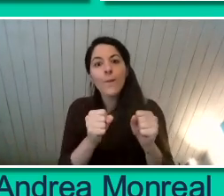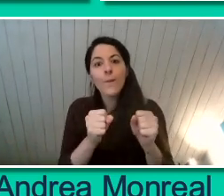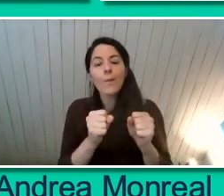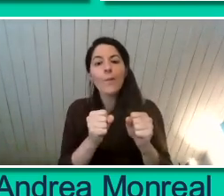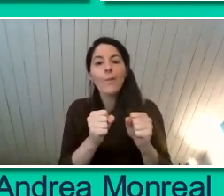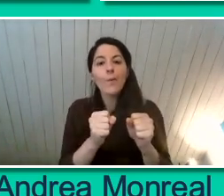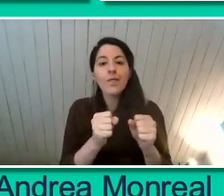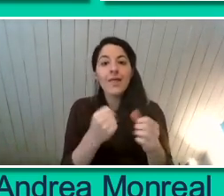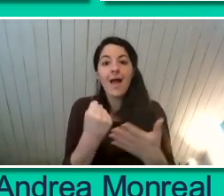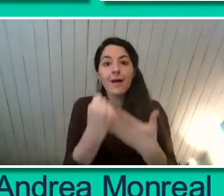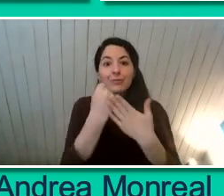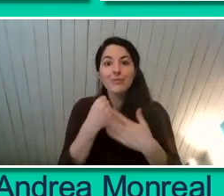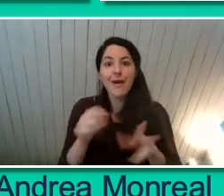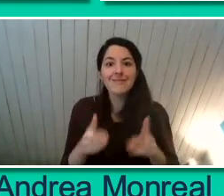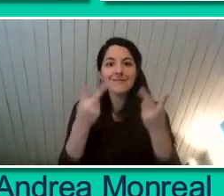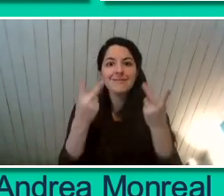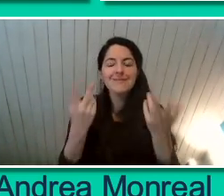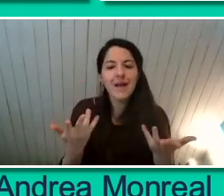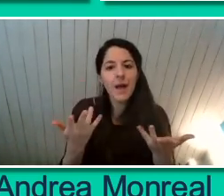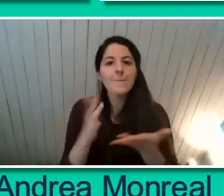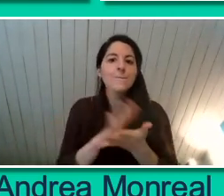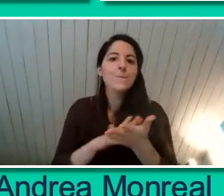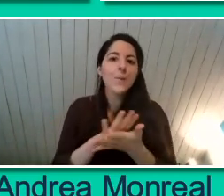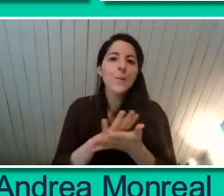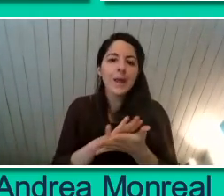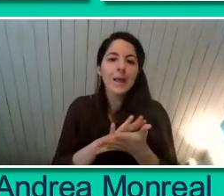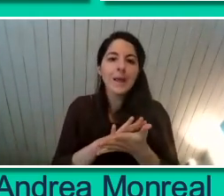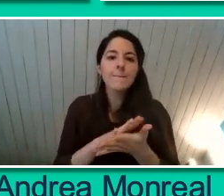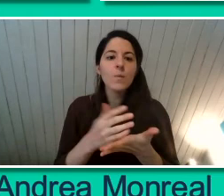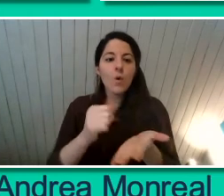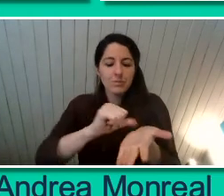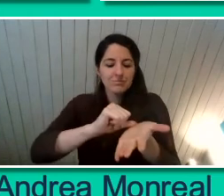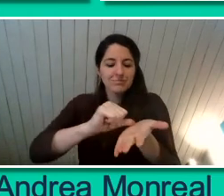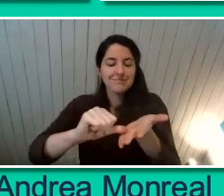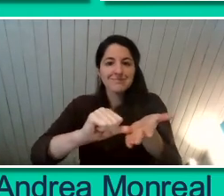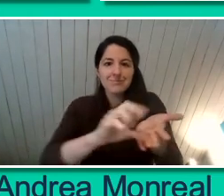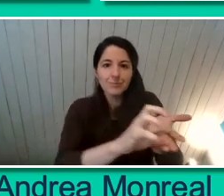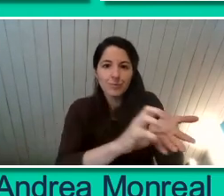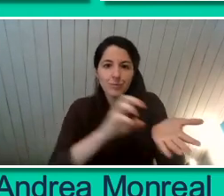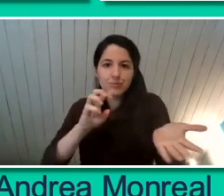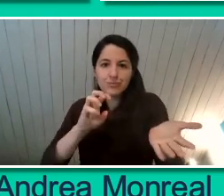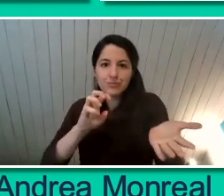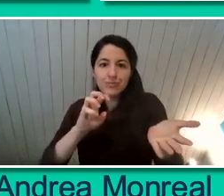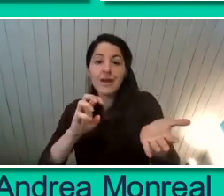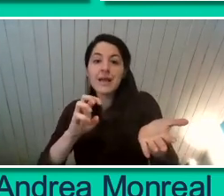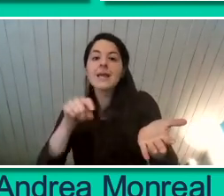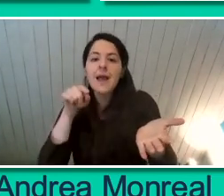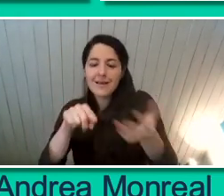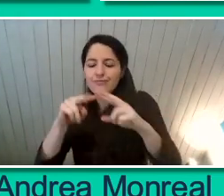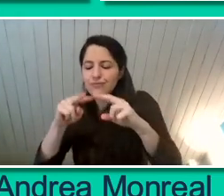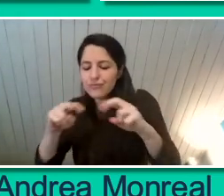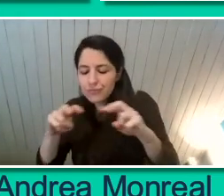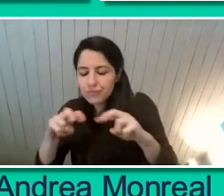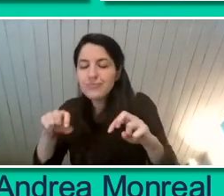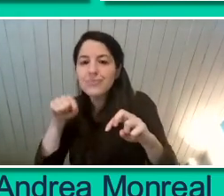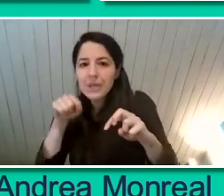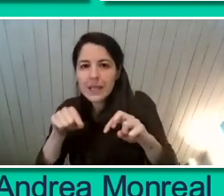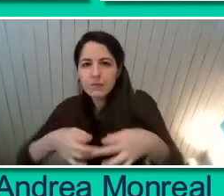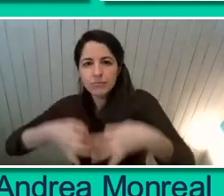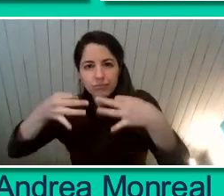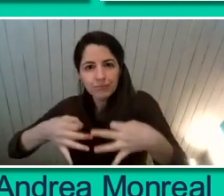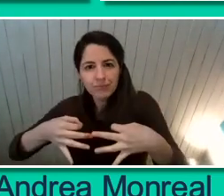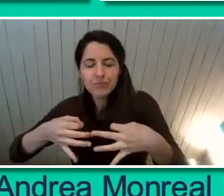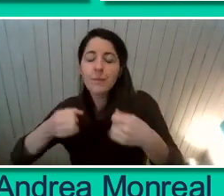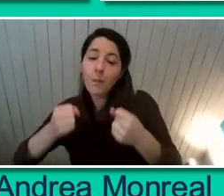en definitiva la biopsia sería la forma de hacer el diagnóstico ya de manera certera. Esto ha